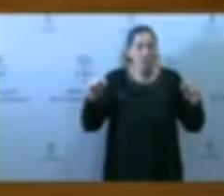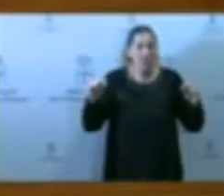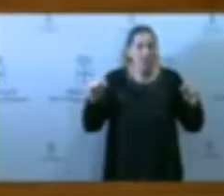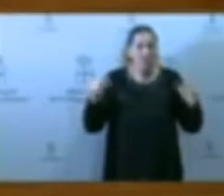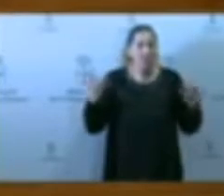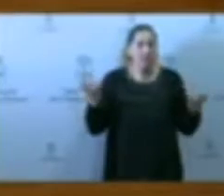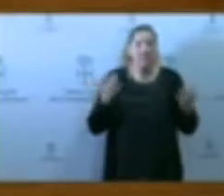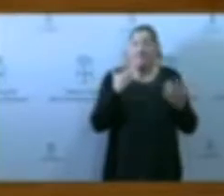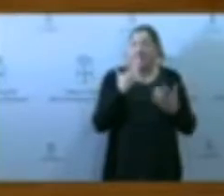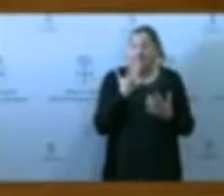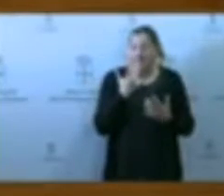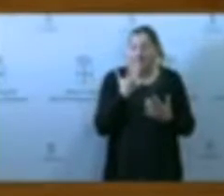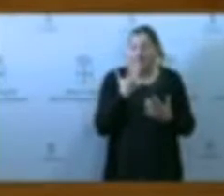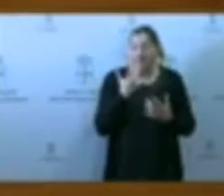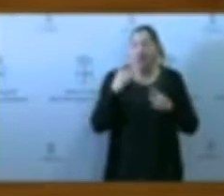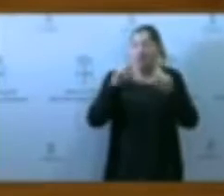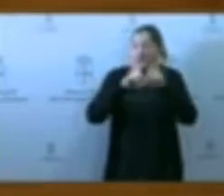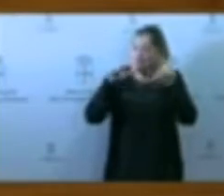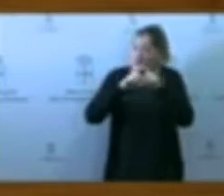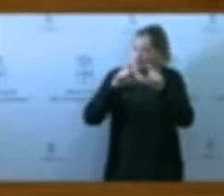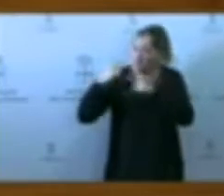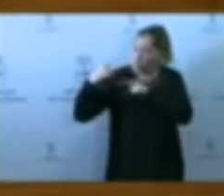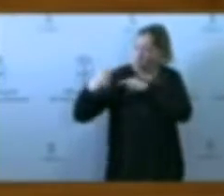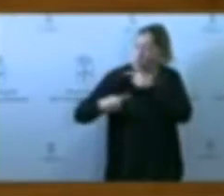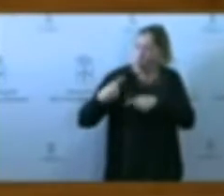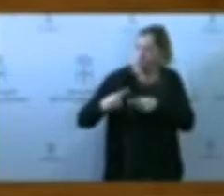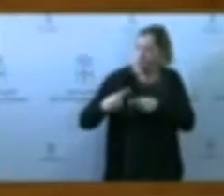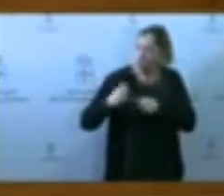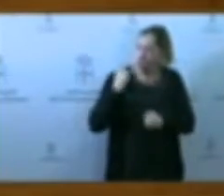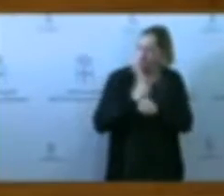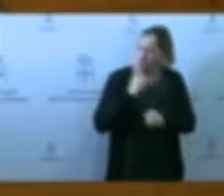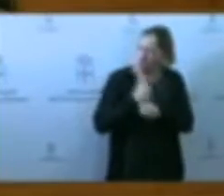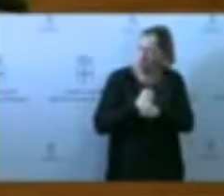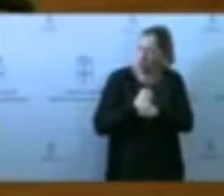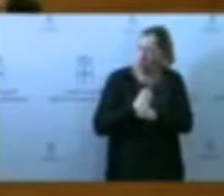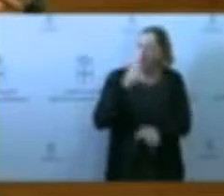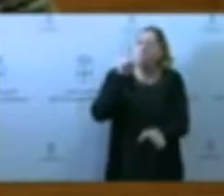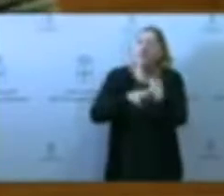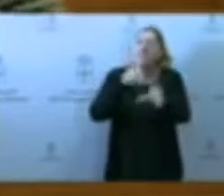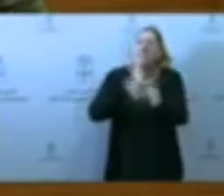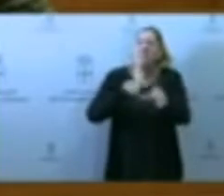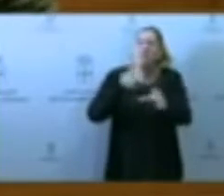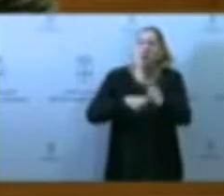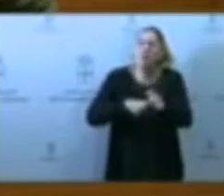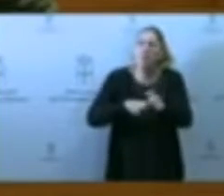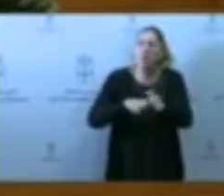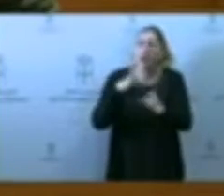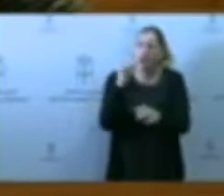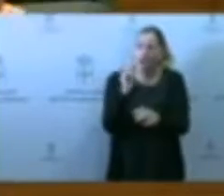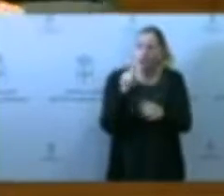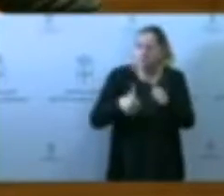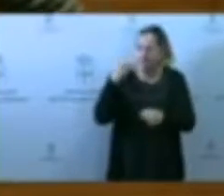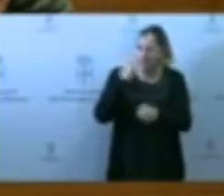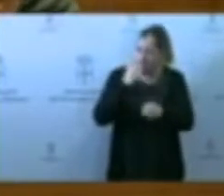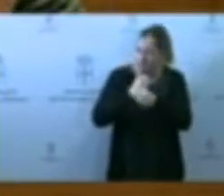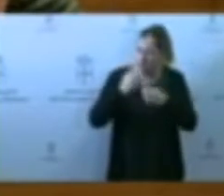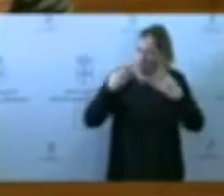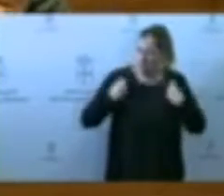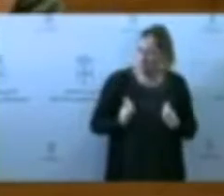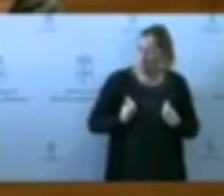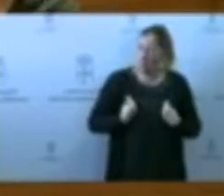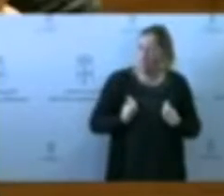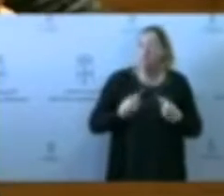Si quien sucede la empresa es un trabajador que tiene participaciones en la misma y que está trabajando en la misma, se